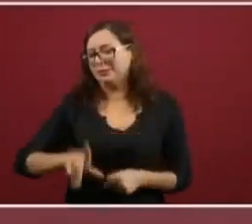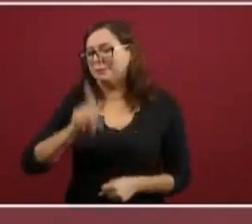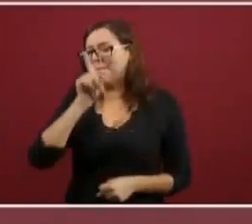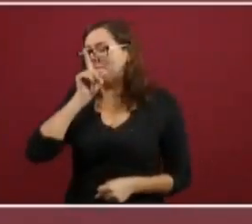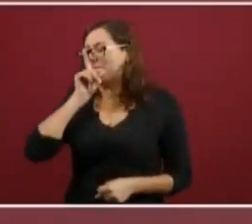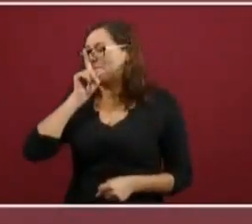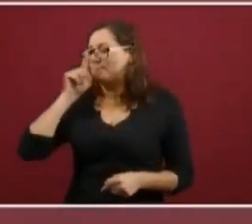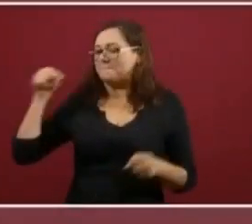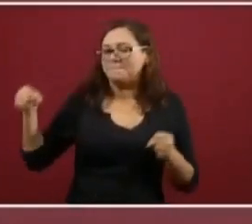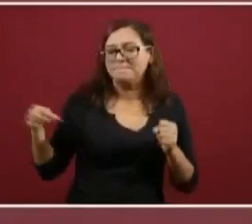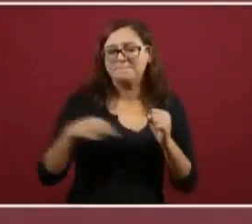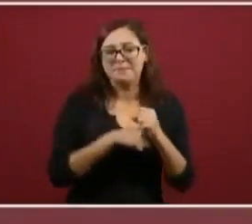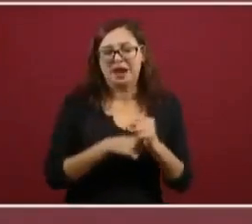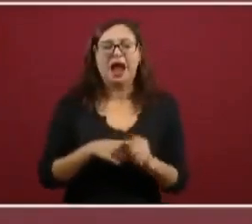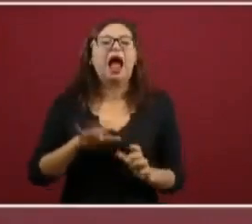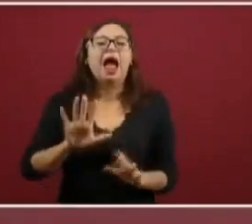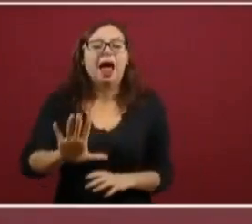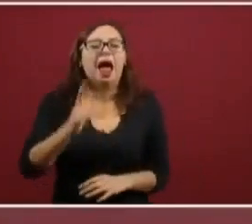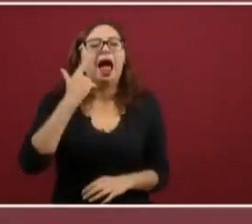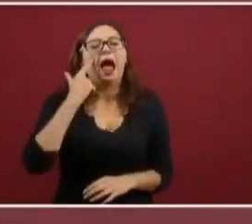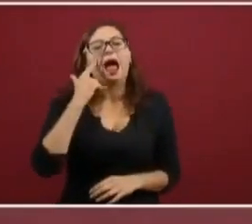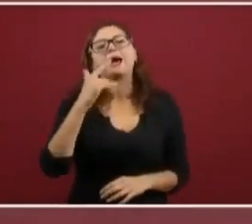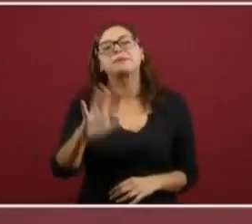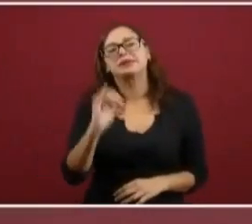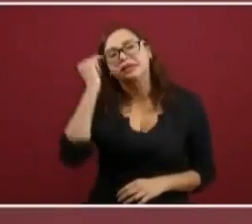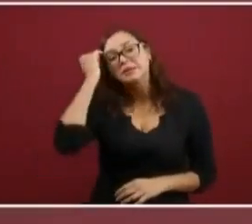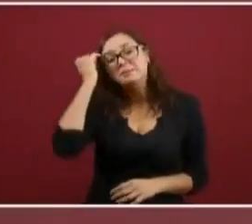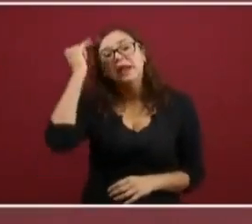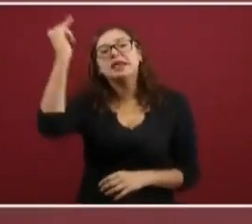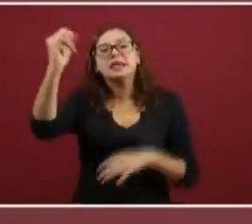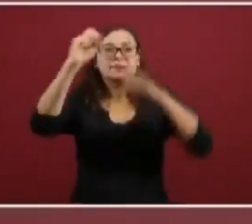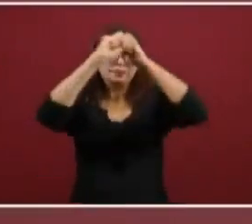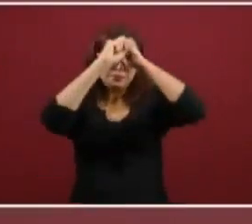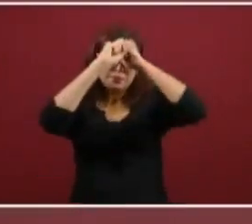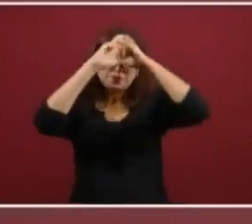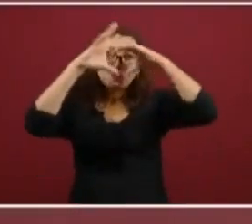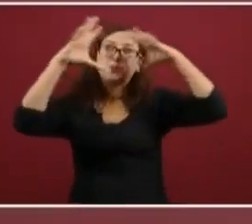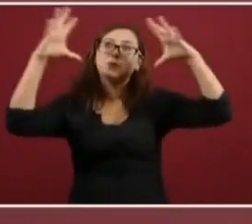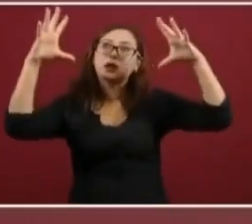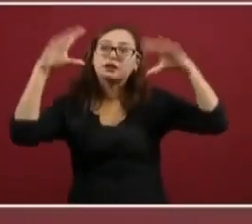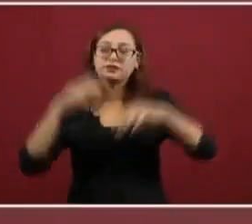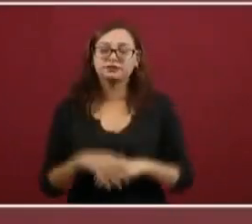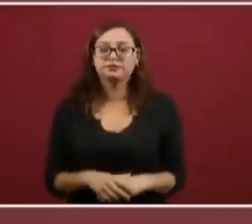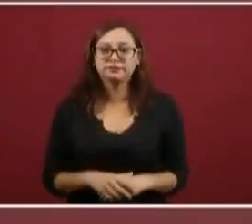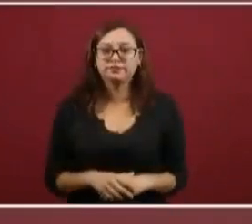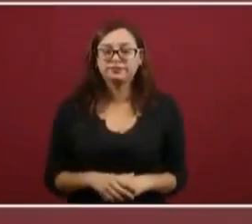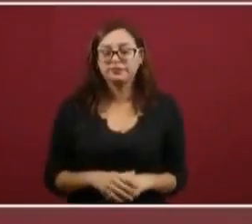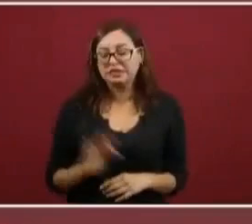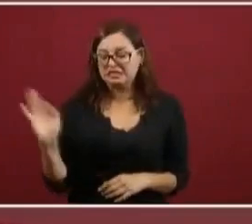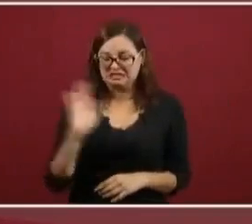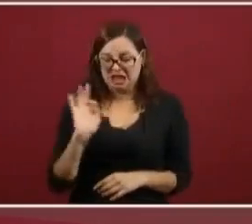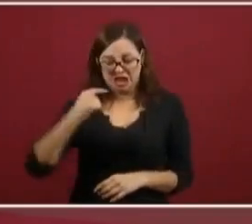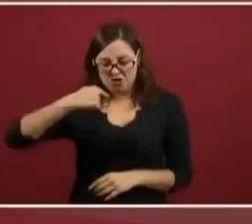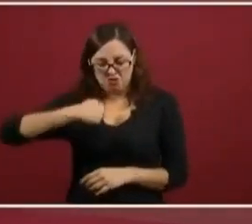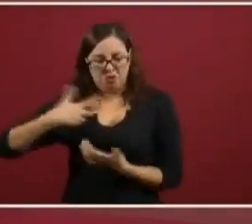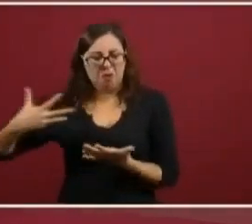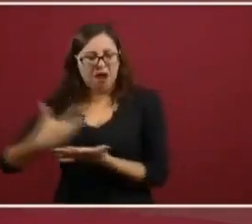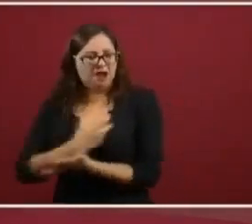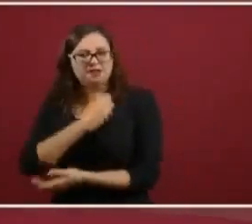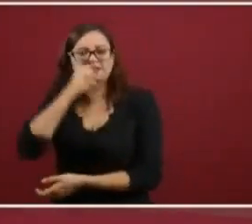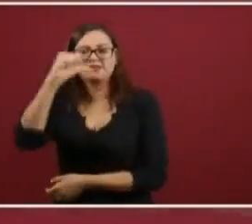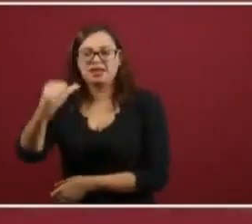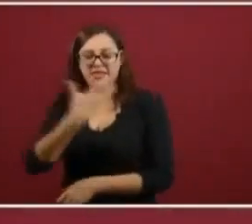hagan un ejercicio de imaginación que se tendrían estas conferencias que